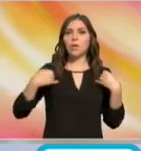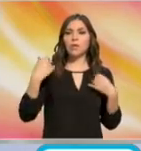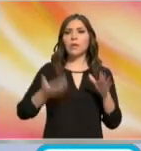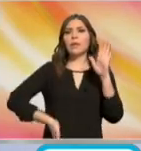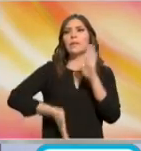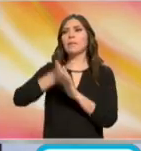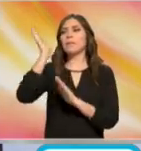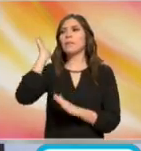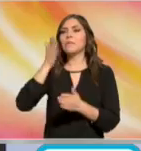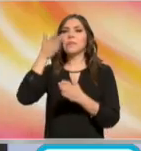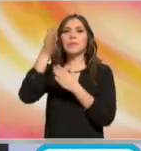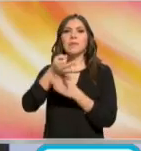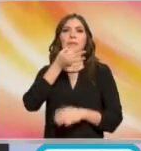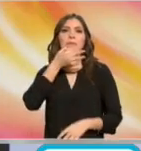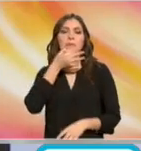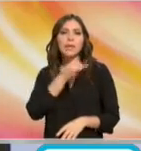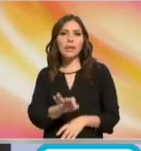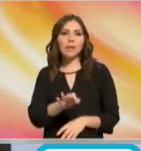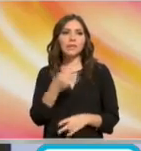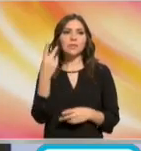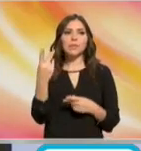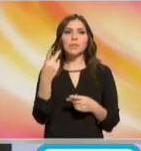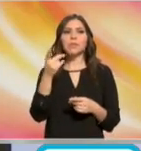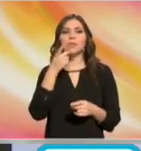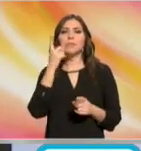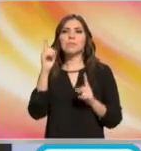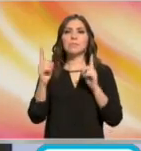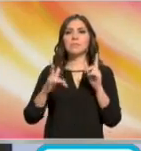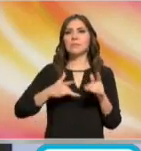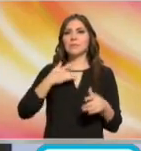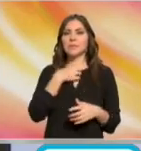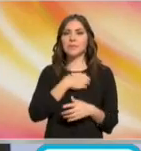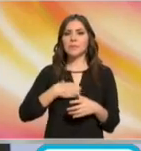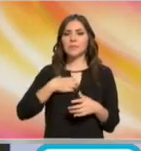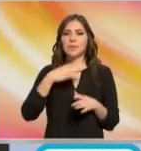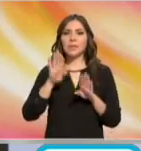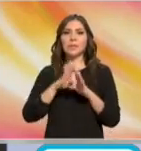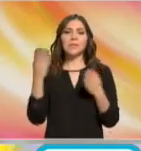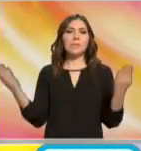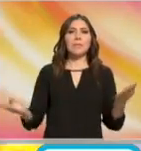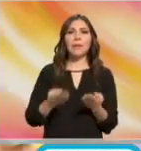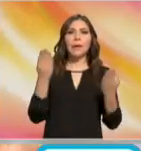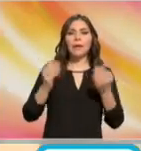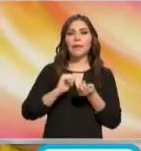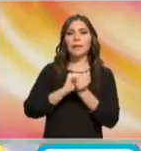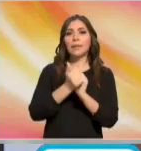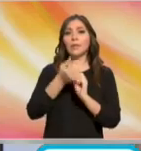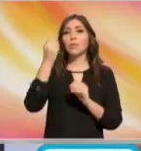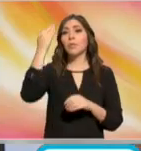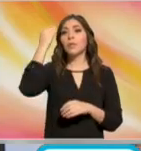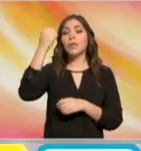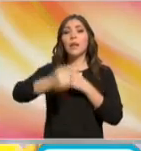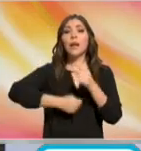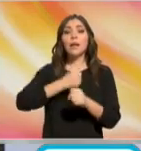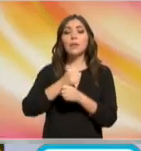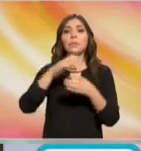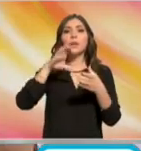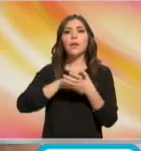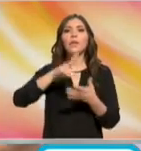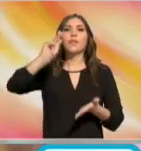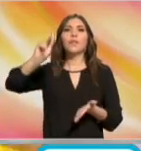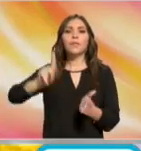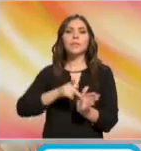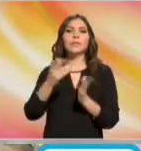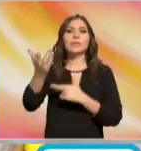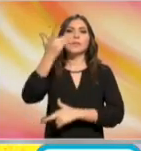a una fiesta, vimos que pues éramos atractivos uno para el otro, estuvimos bailando, cachondeando y después de muchos años de casados